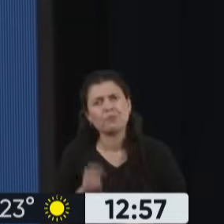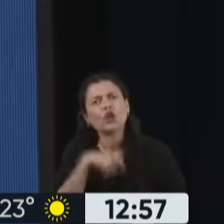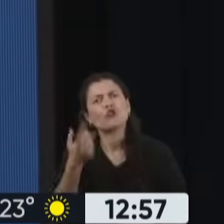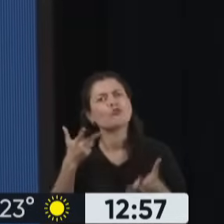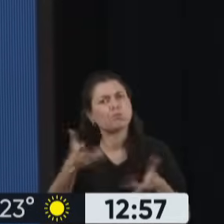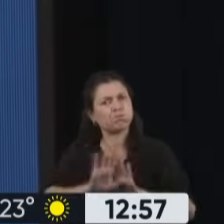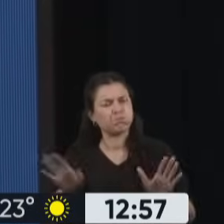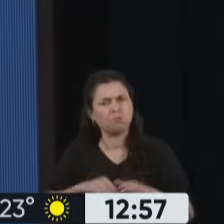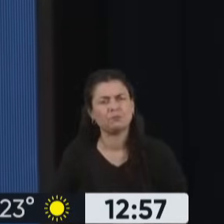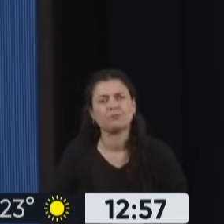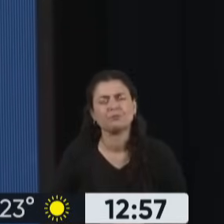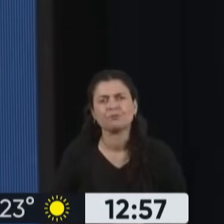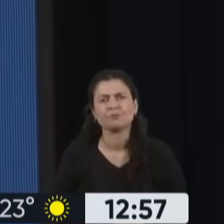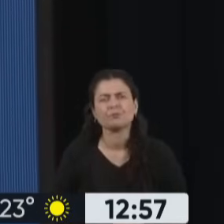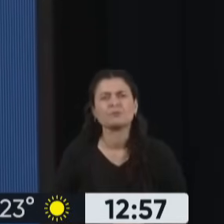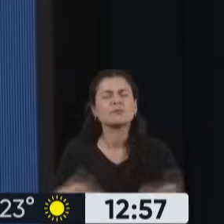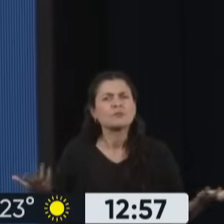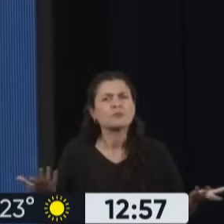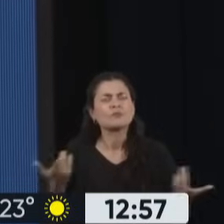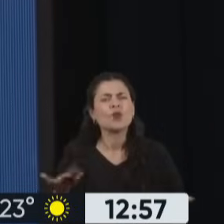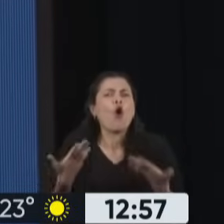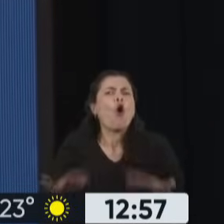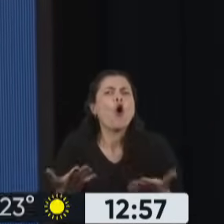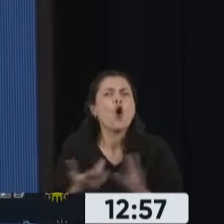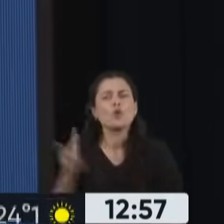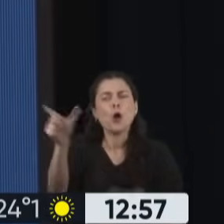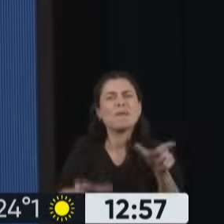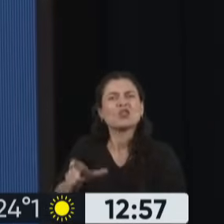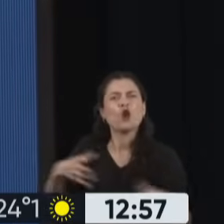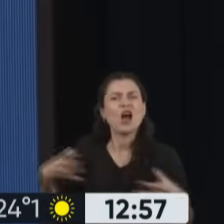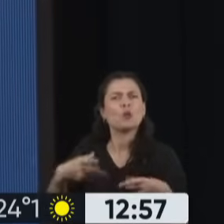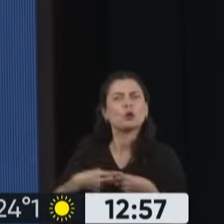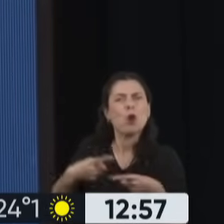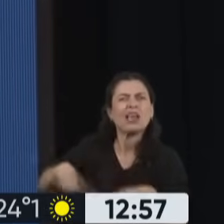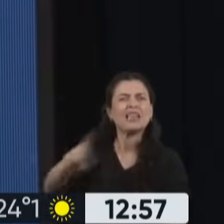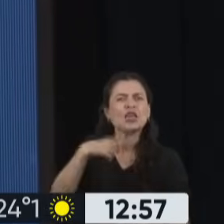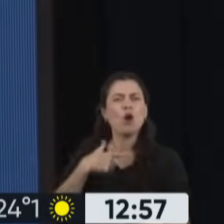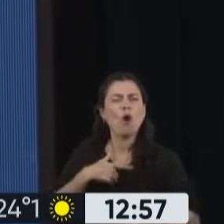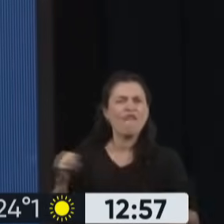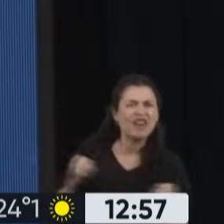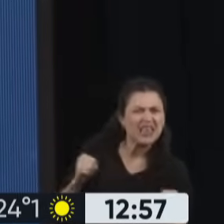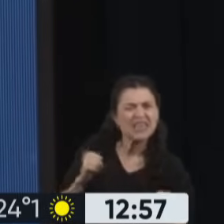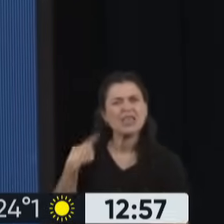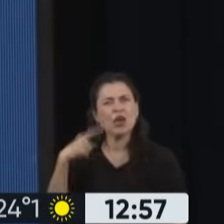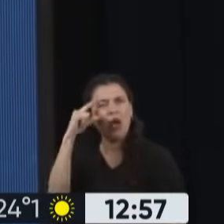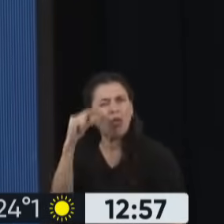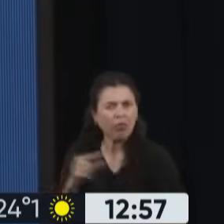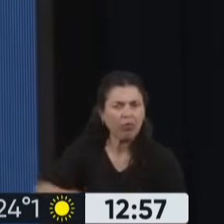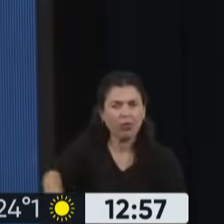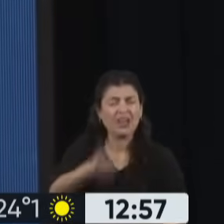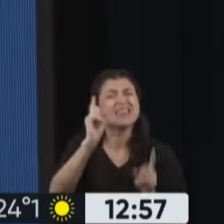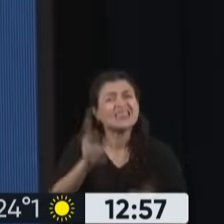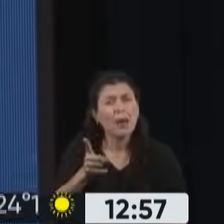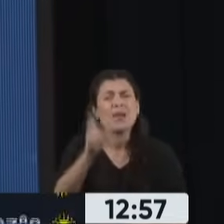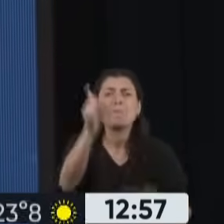Entonces, obviamente que la miserabilidad política y la incompetencia de gran parte de los